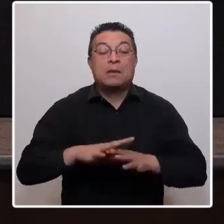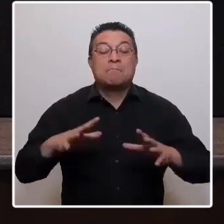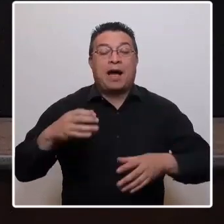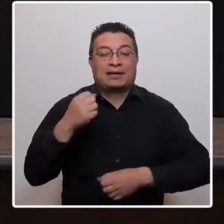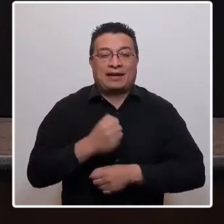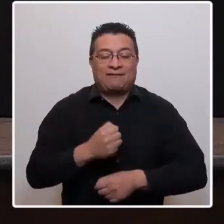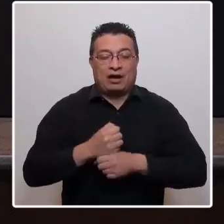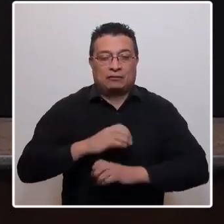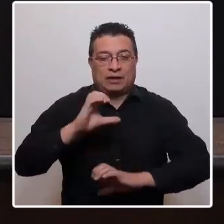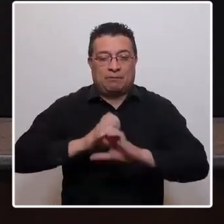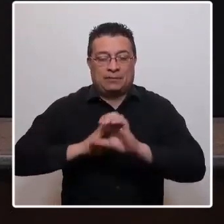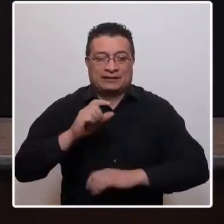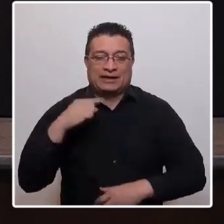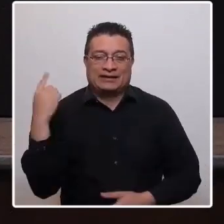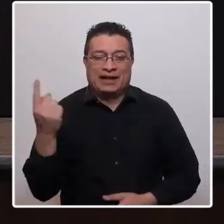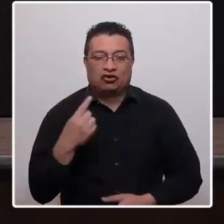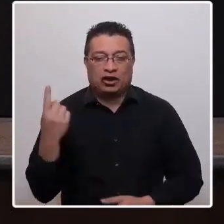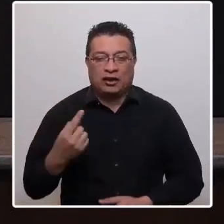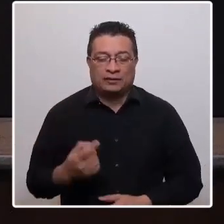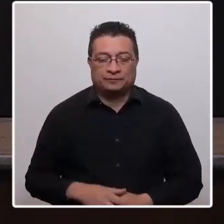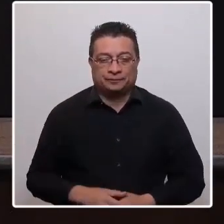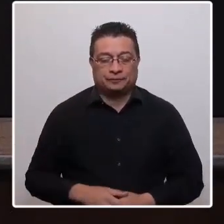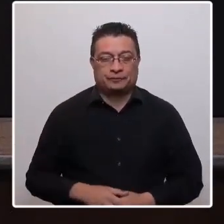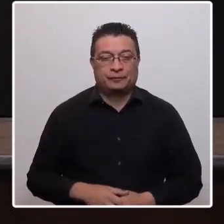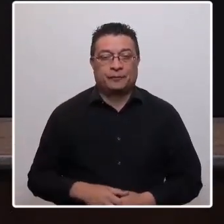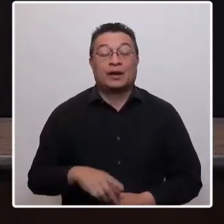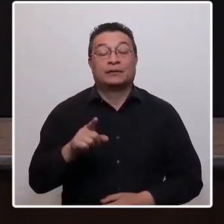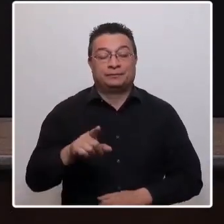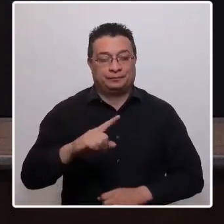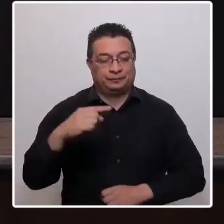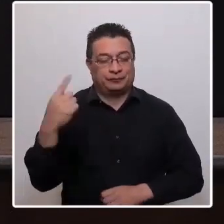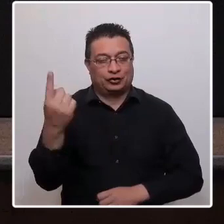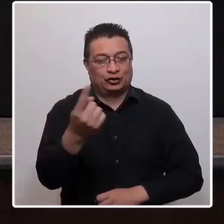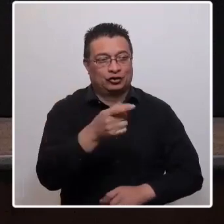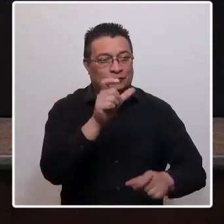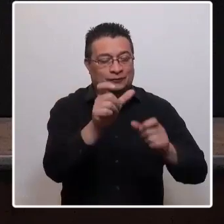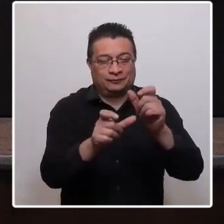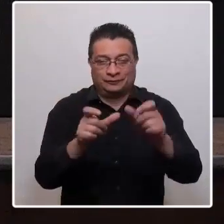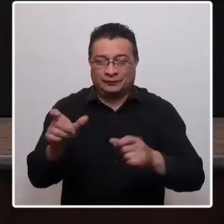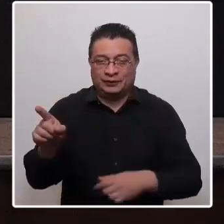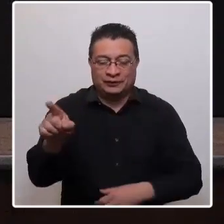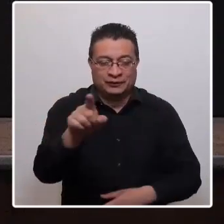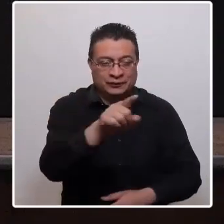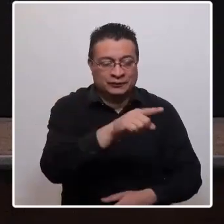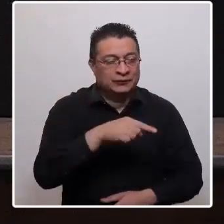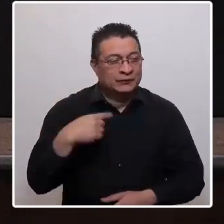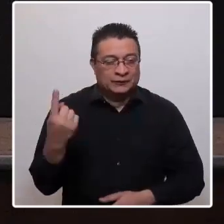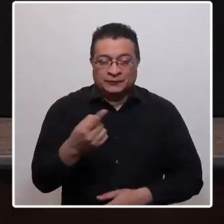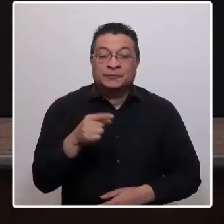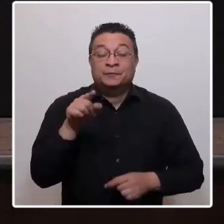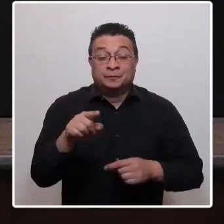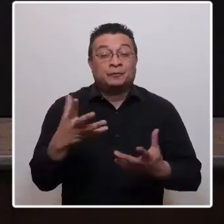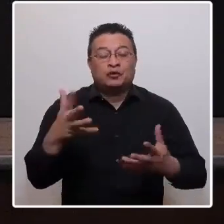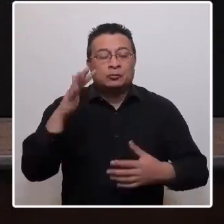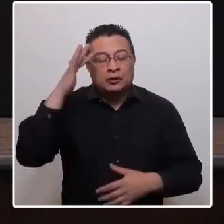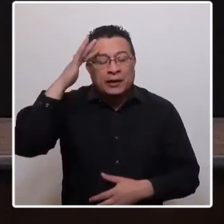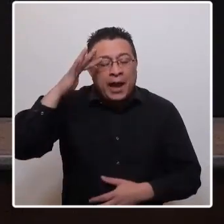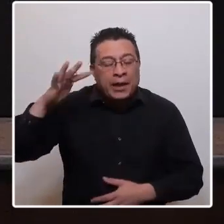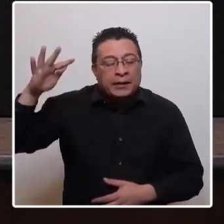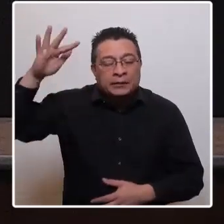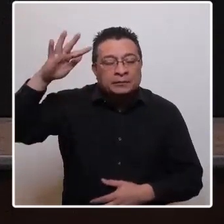industria nacional. Señoras y señores convencionales, ¿cómo se imaginan